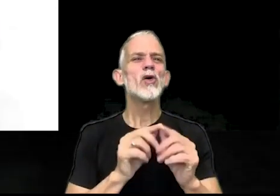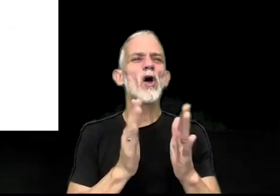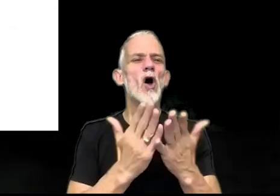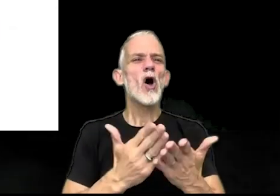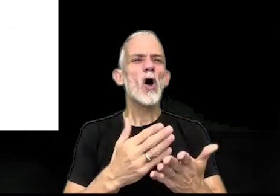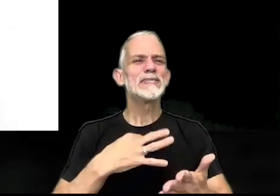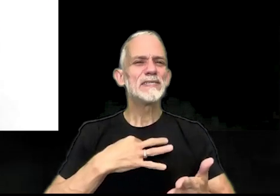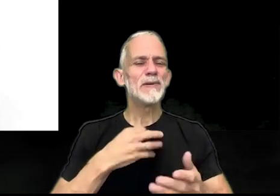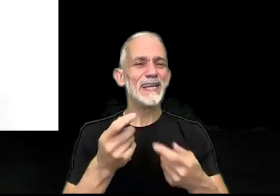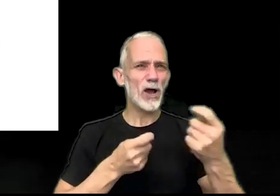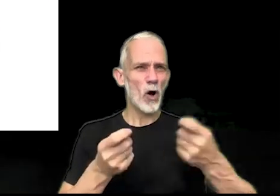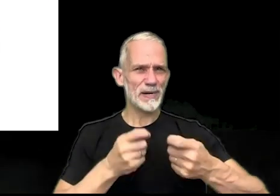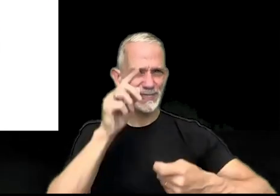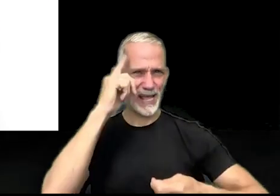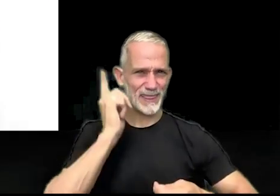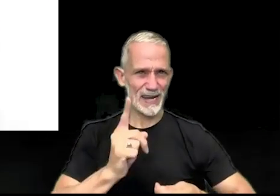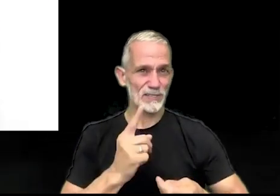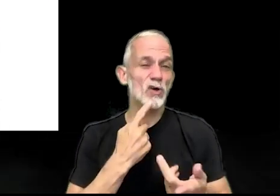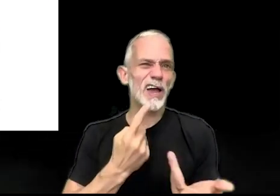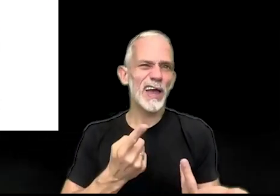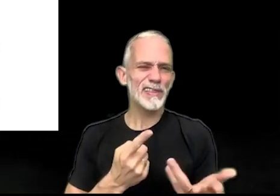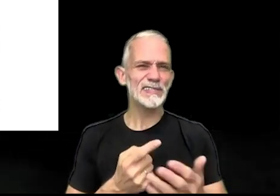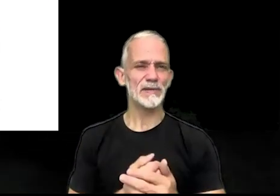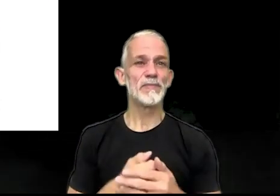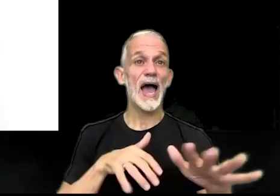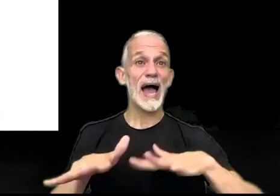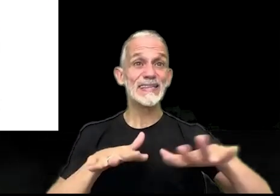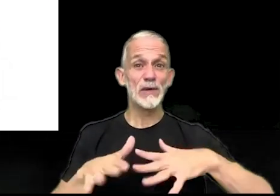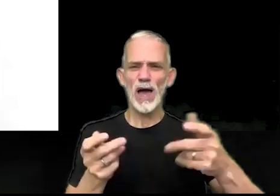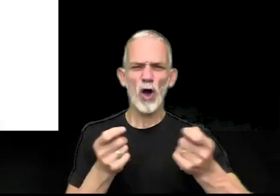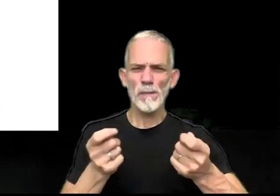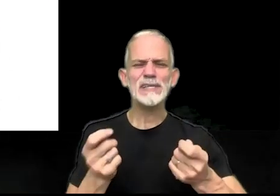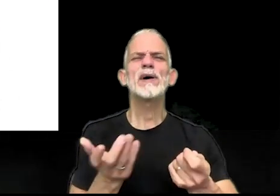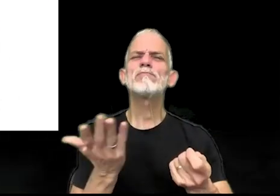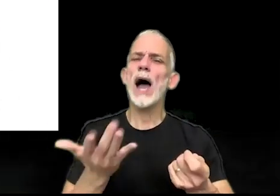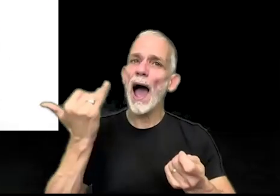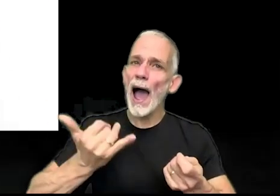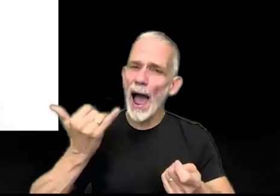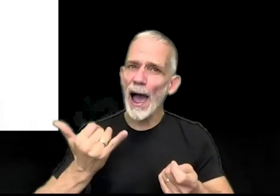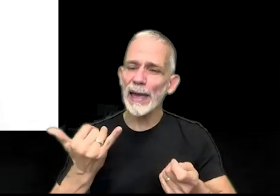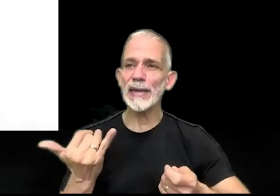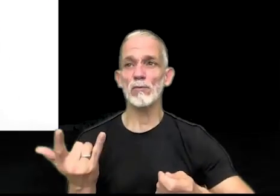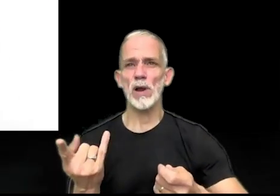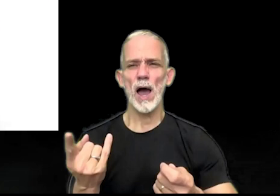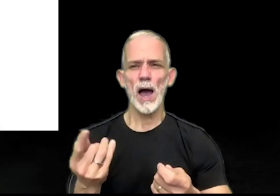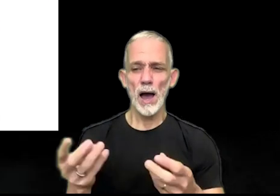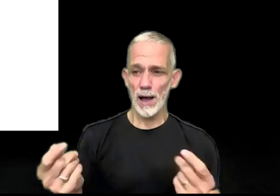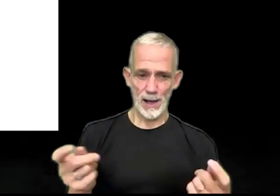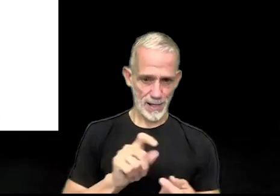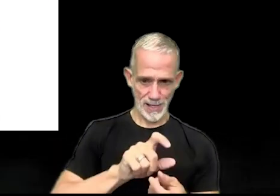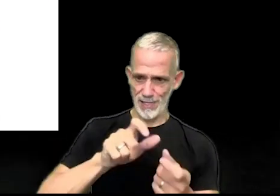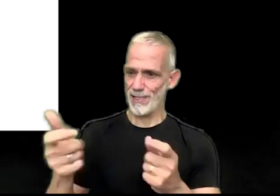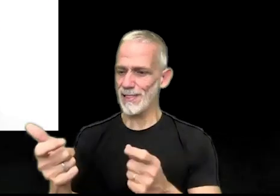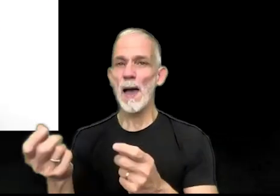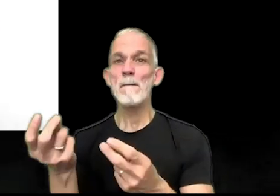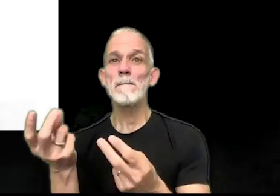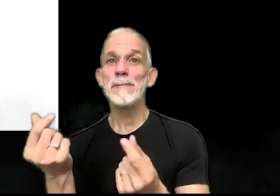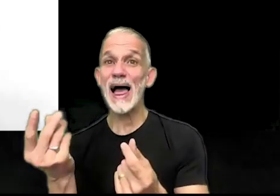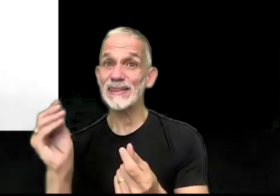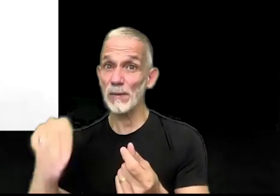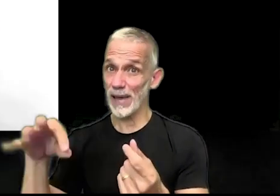y Comercial de la Nación, donde actividad comercial es cuando haya una transferencia a